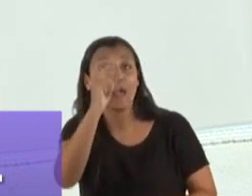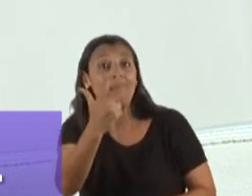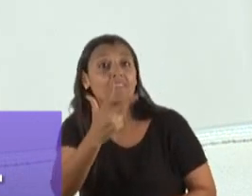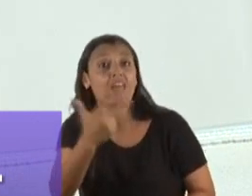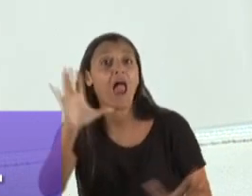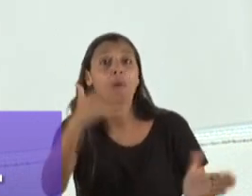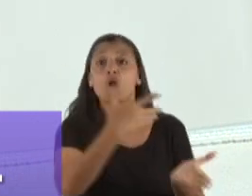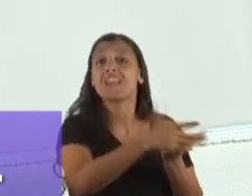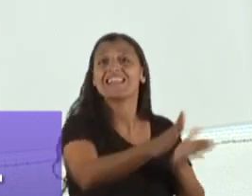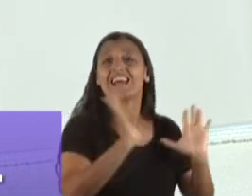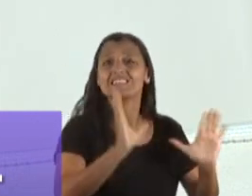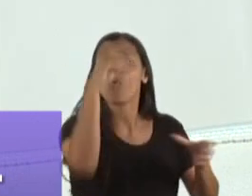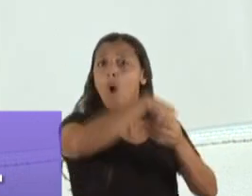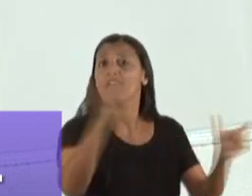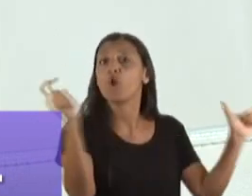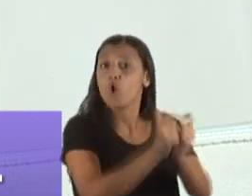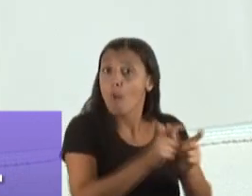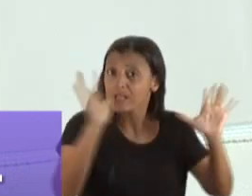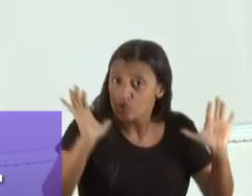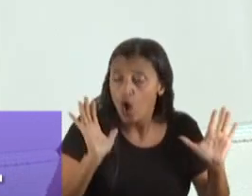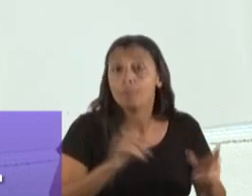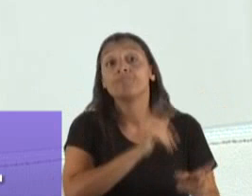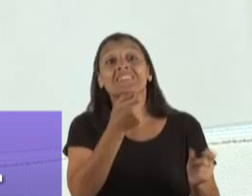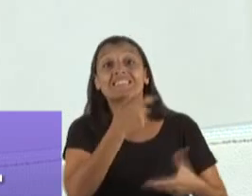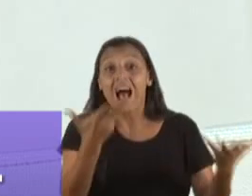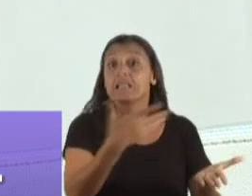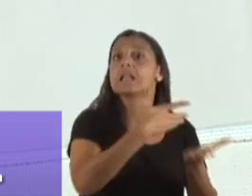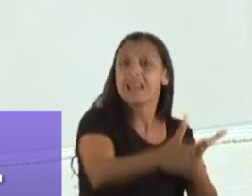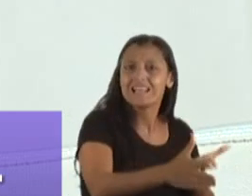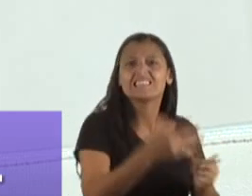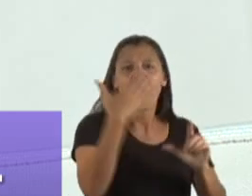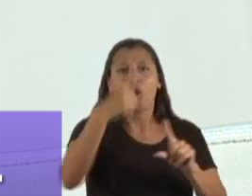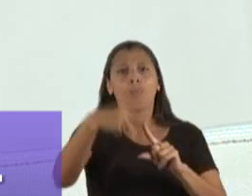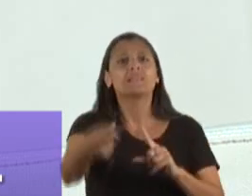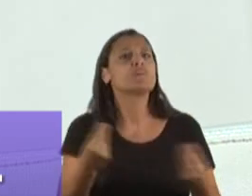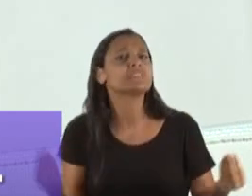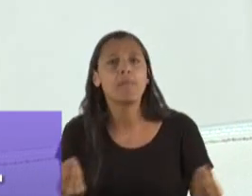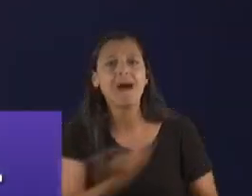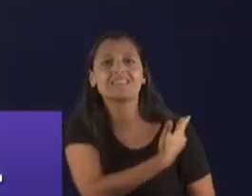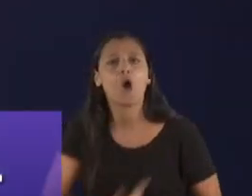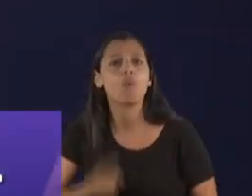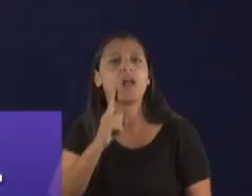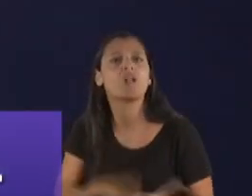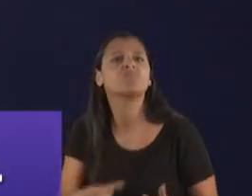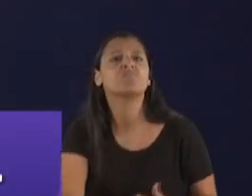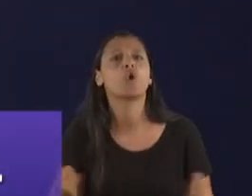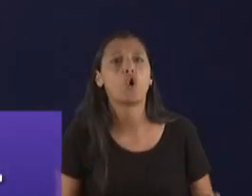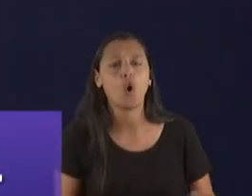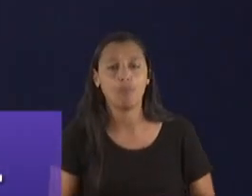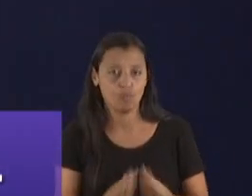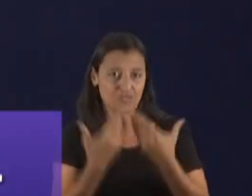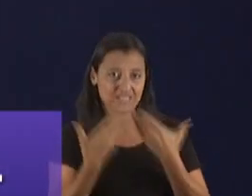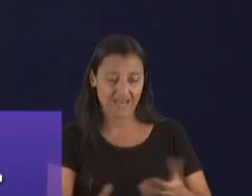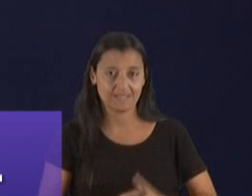en la comisión bicameral? Y en ese caso, ¿cuáles serían los pasos a seguir por el gobierno? Muchas gracias. No, bueno, a